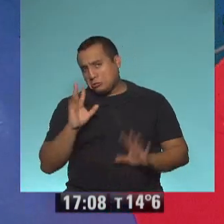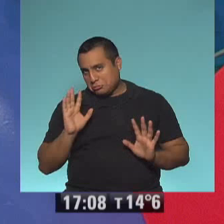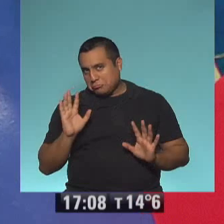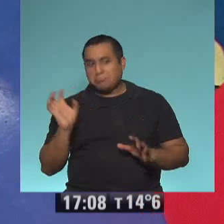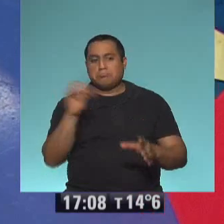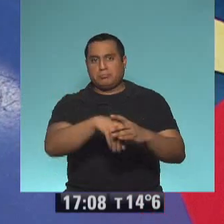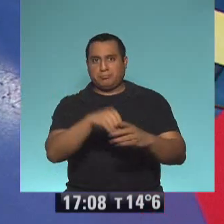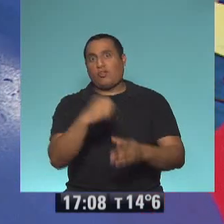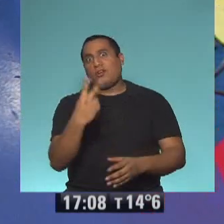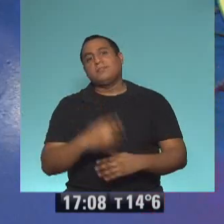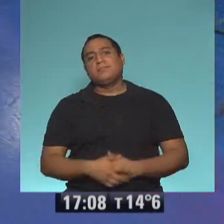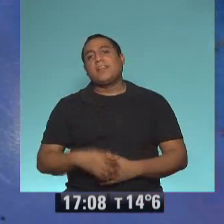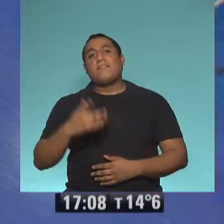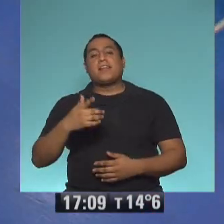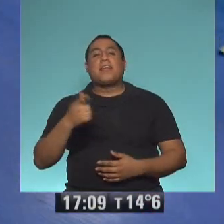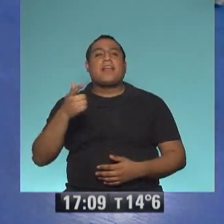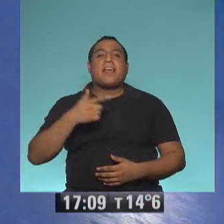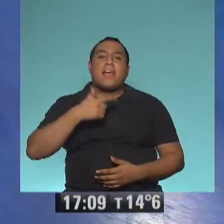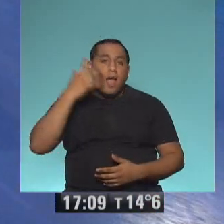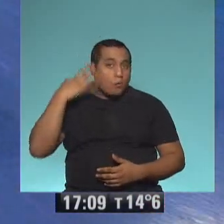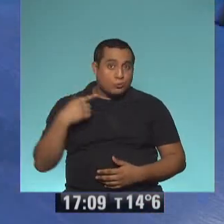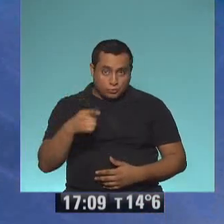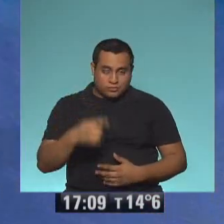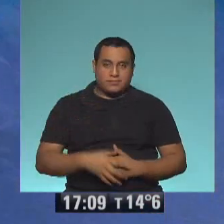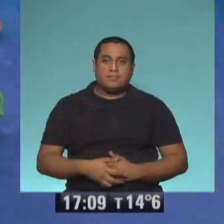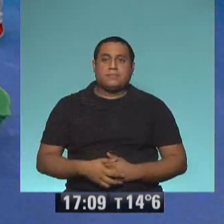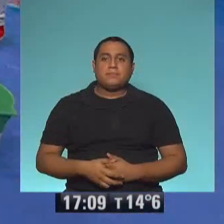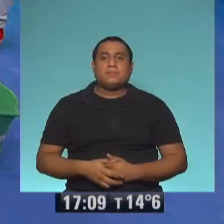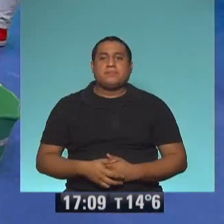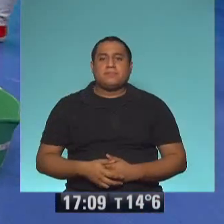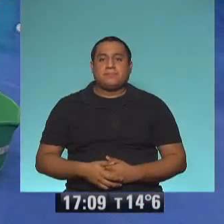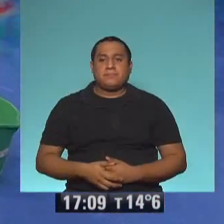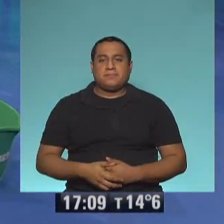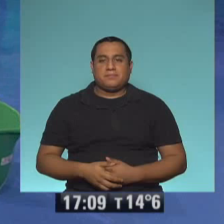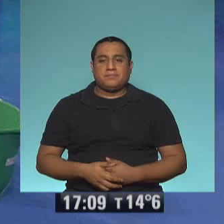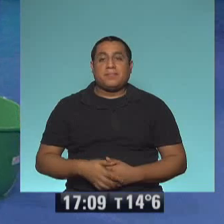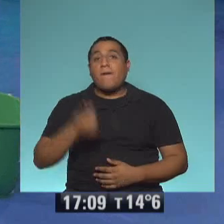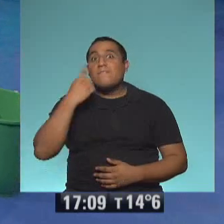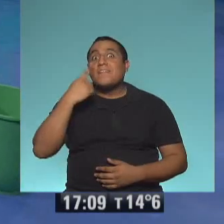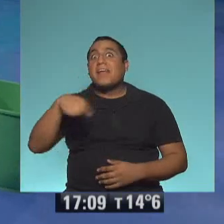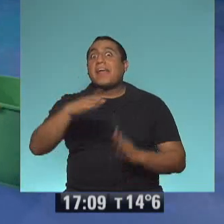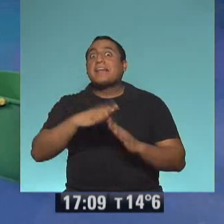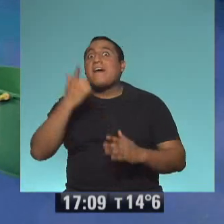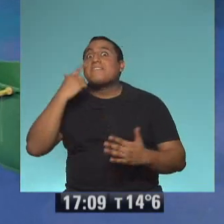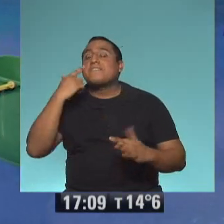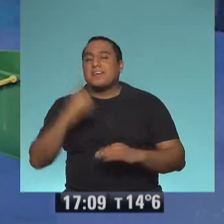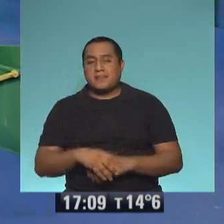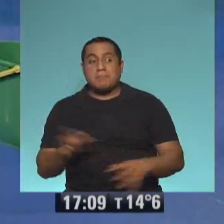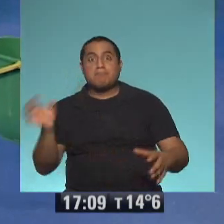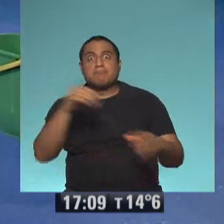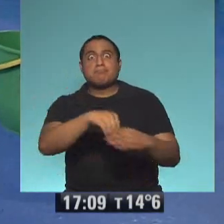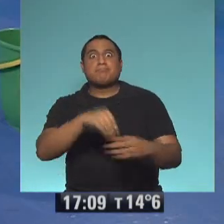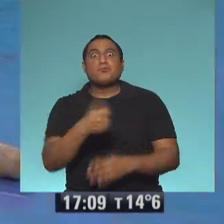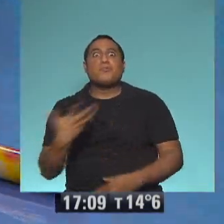a gusto con el perrito cambiamos la vera en casa cómo va a cuantas rodillas